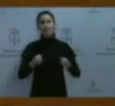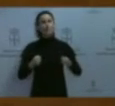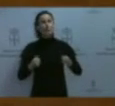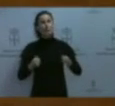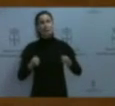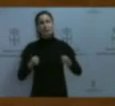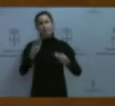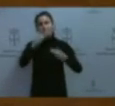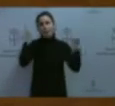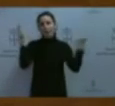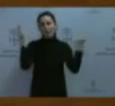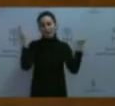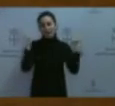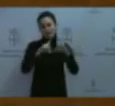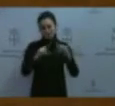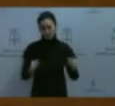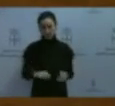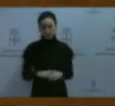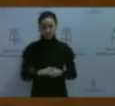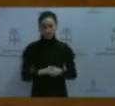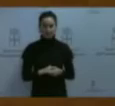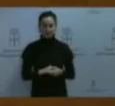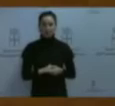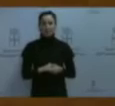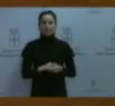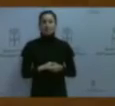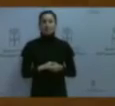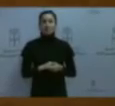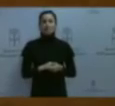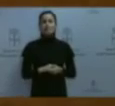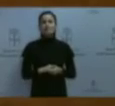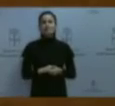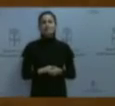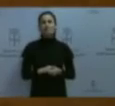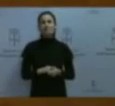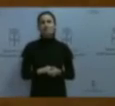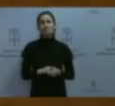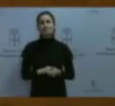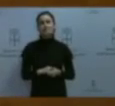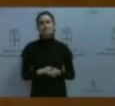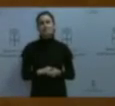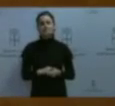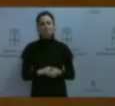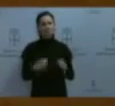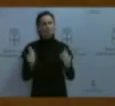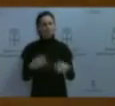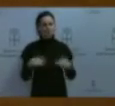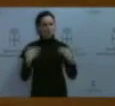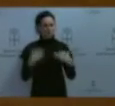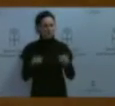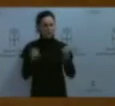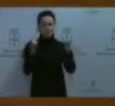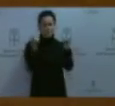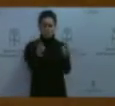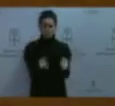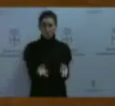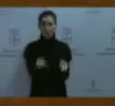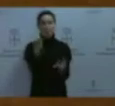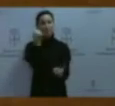SESPA. Y además en un volumen, en una cuantía económica